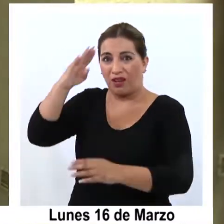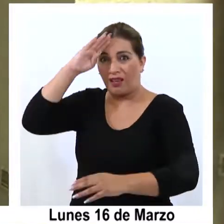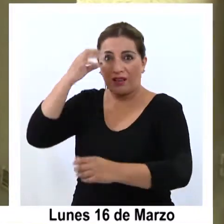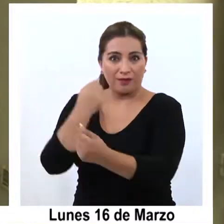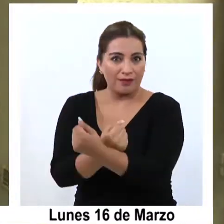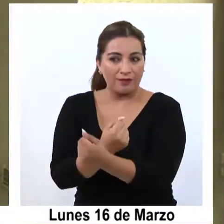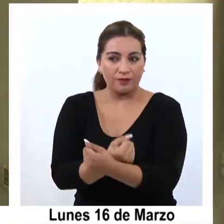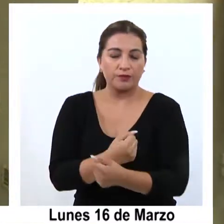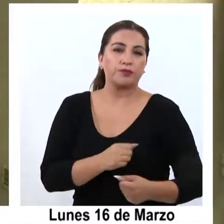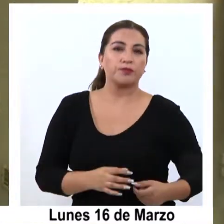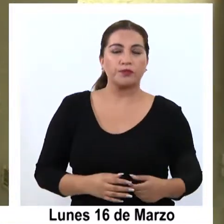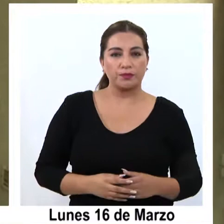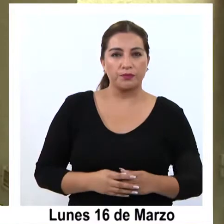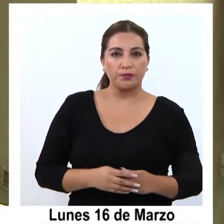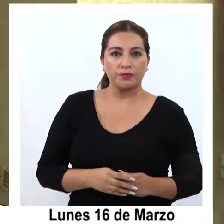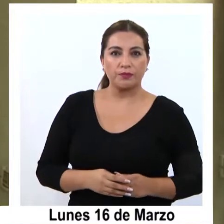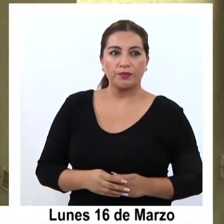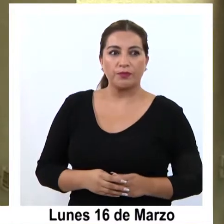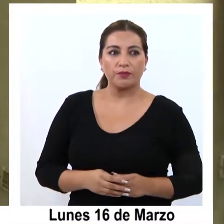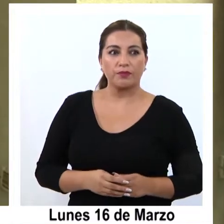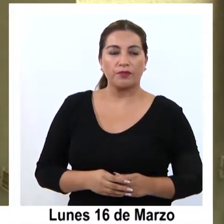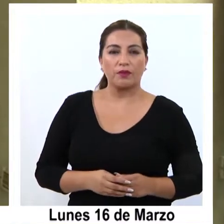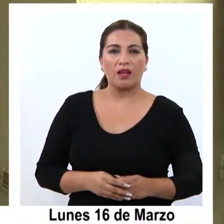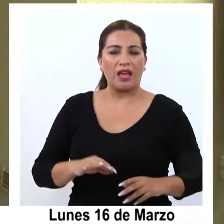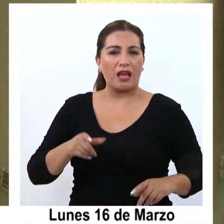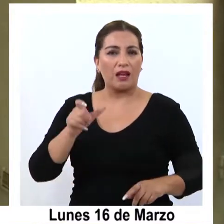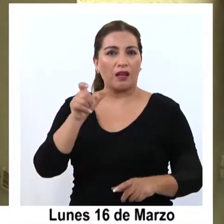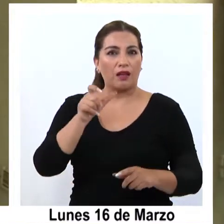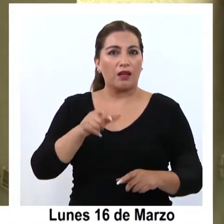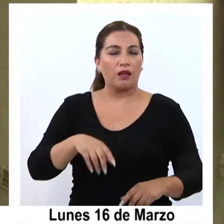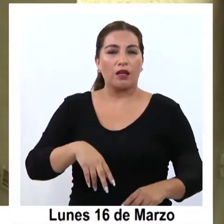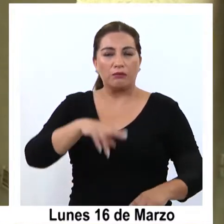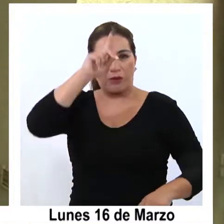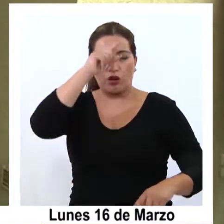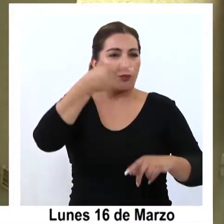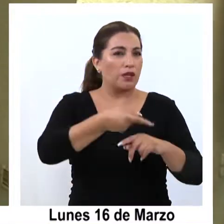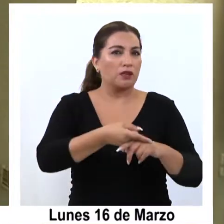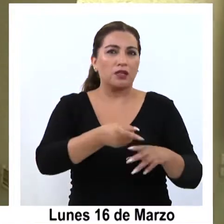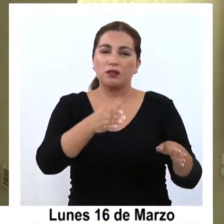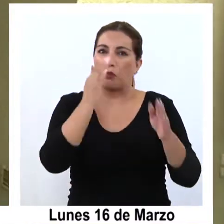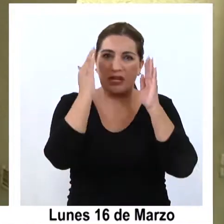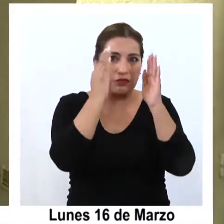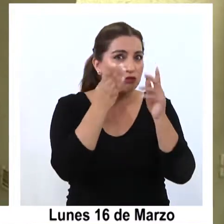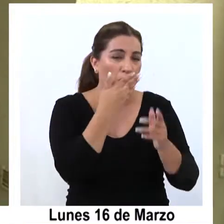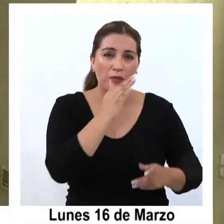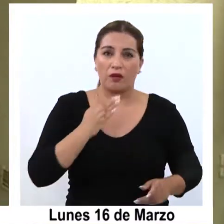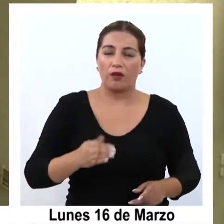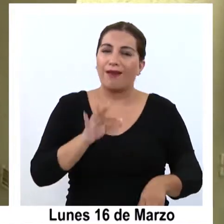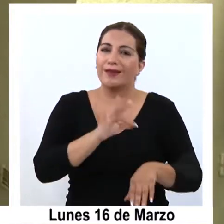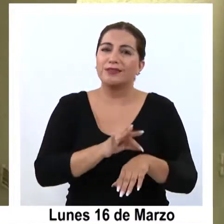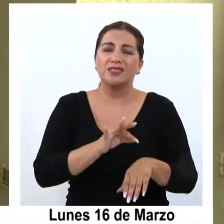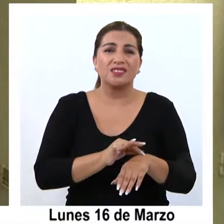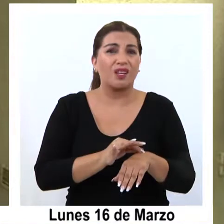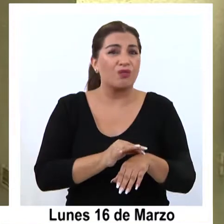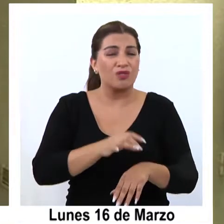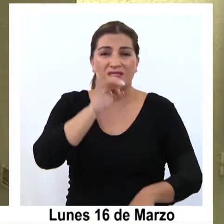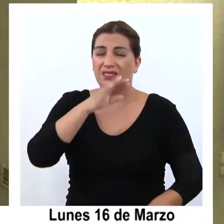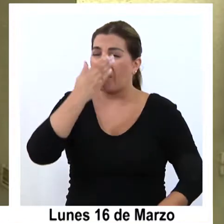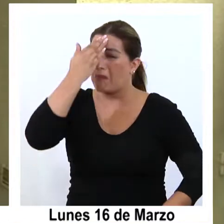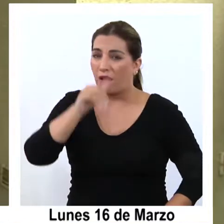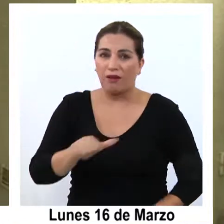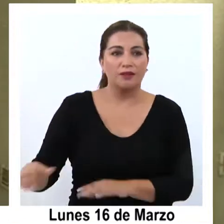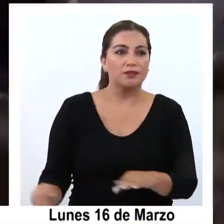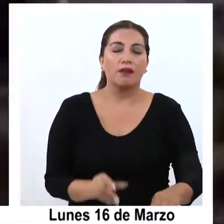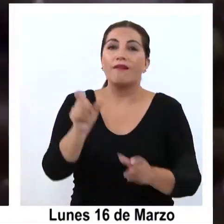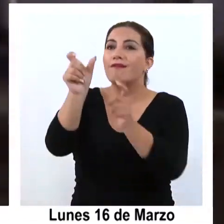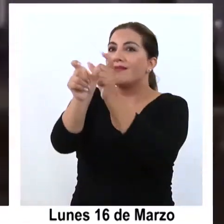lagrimógenas por agentes del Estado y él recibió una atención lo más óptima porque todos sabemos que la salud en